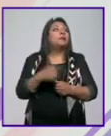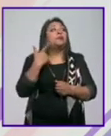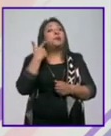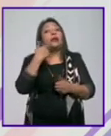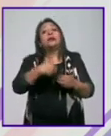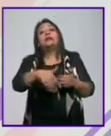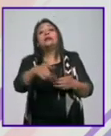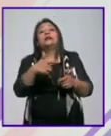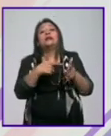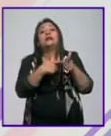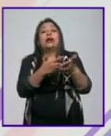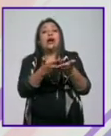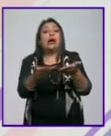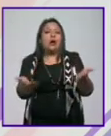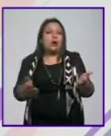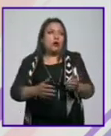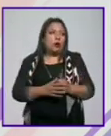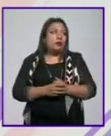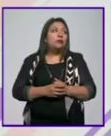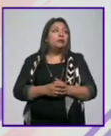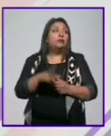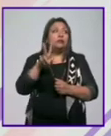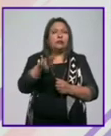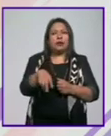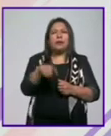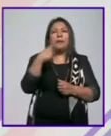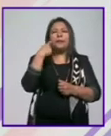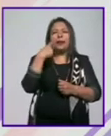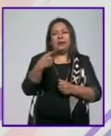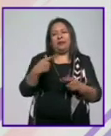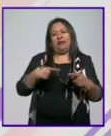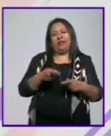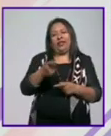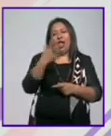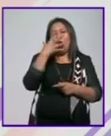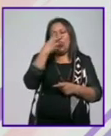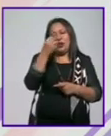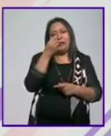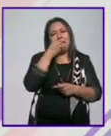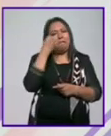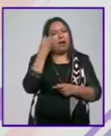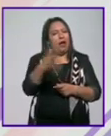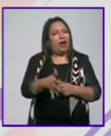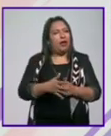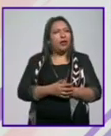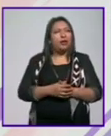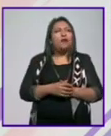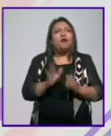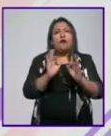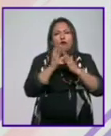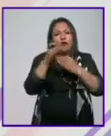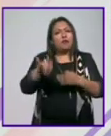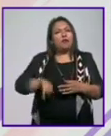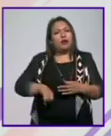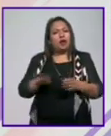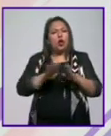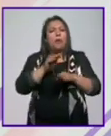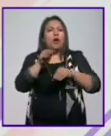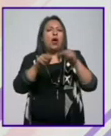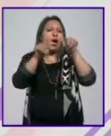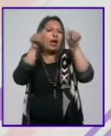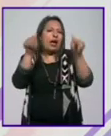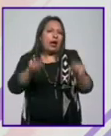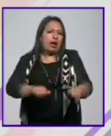seguimiento a lo que haga a partir de ahora. Claro que sí. Ese coyote es fascinante. A mí me encantó. Es una manera muy interesante de hacer arte y sobre